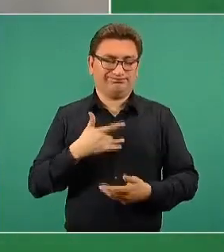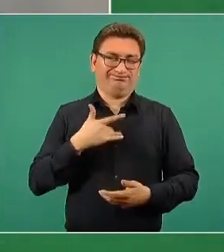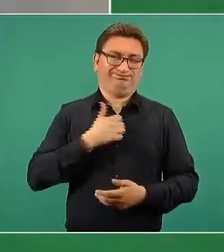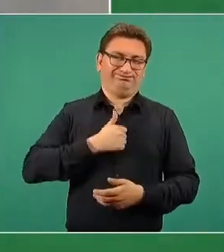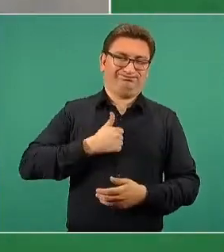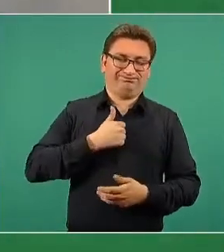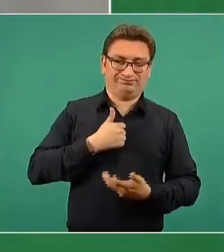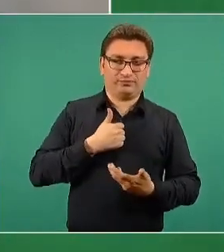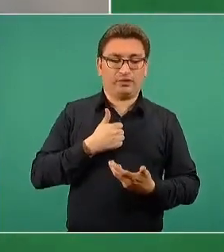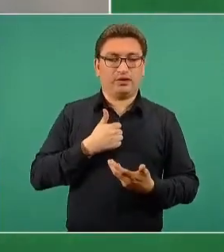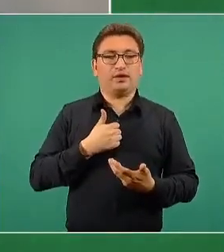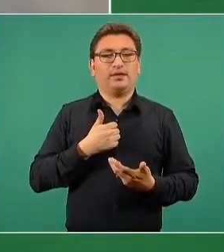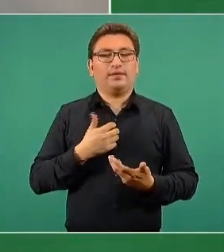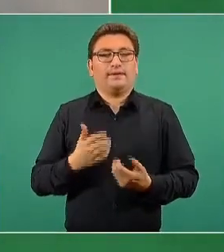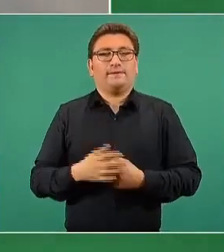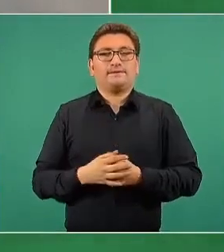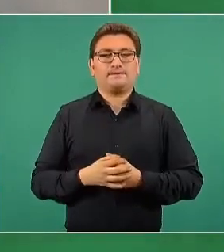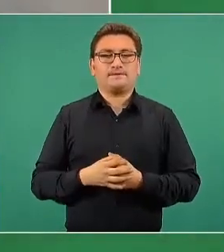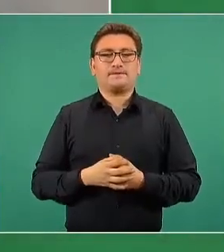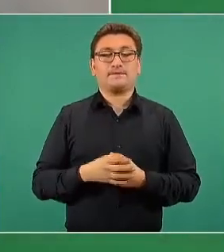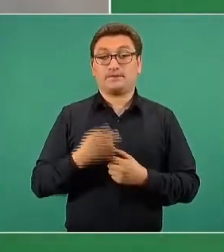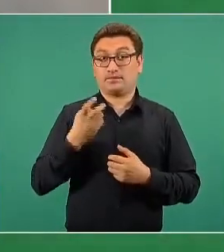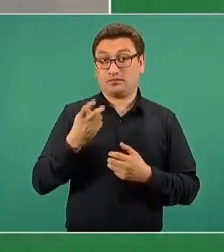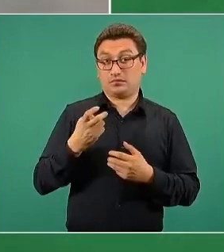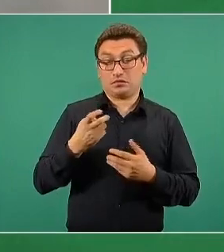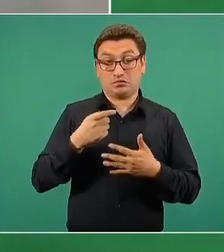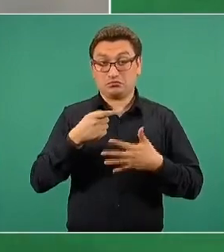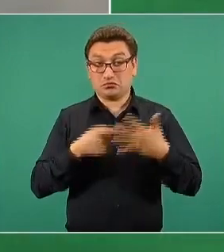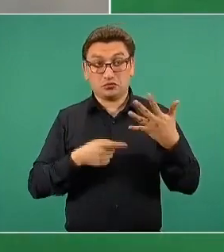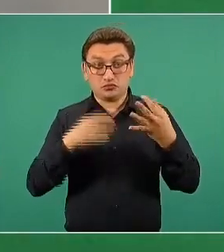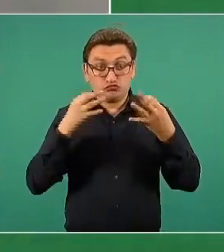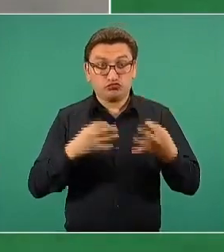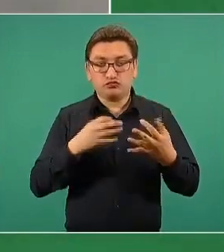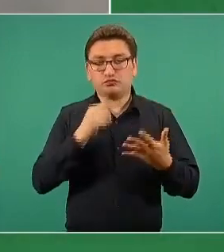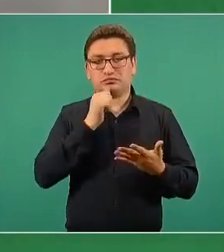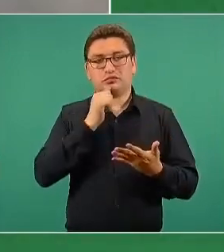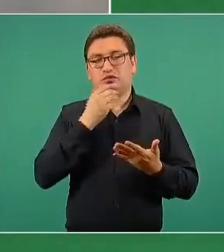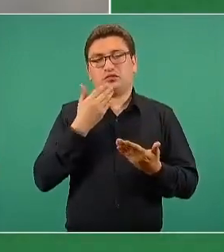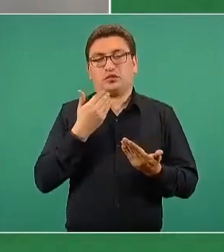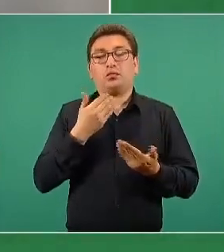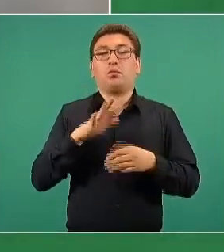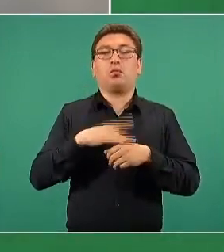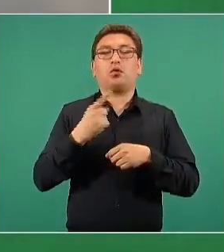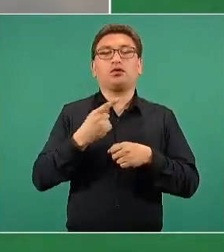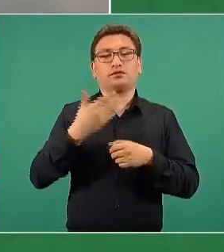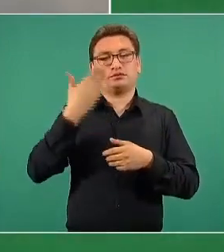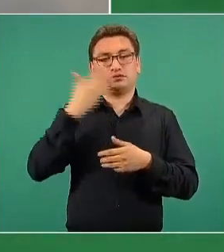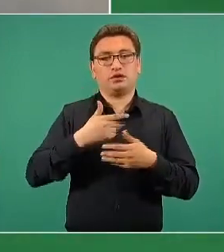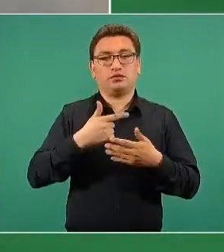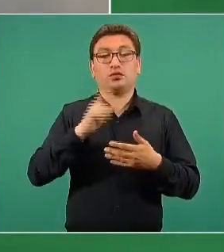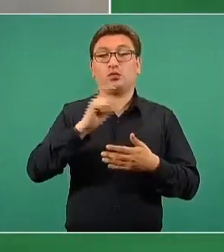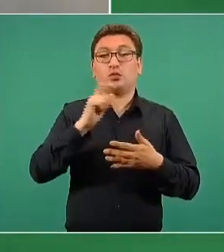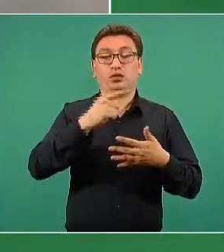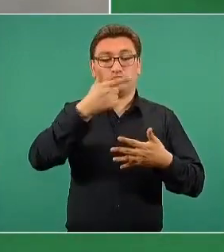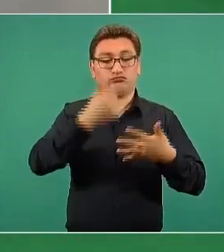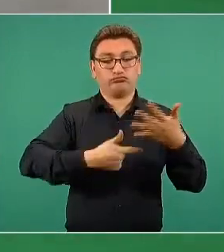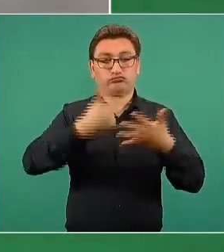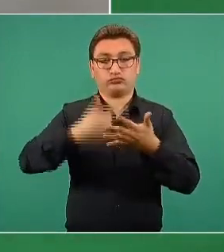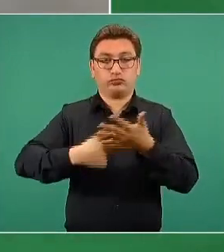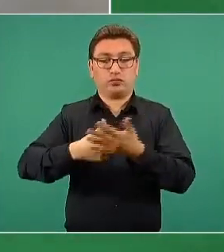desafortunadamente saltarse esta fila, dado que en los registros de